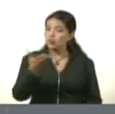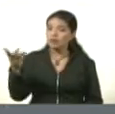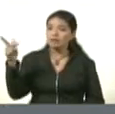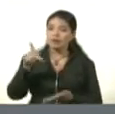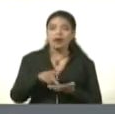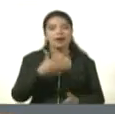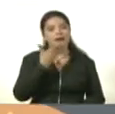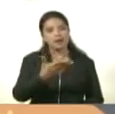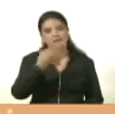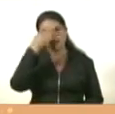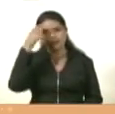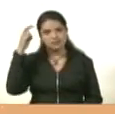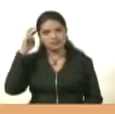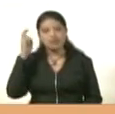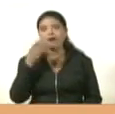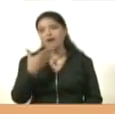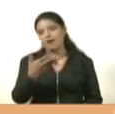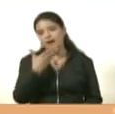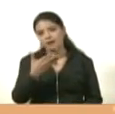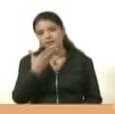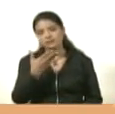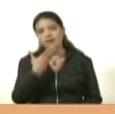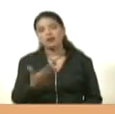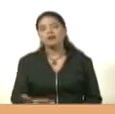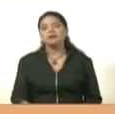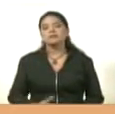canciller, igualmente